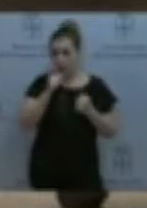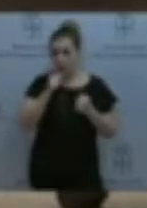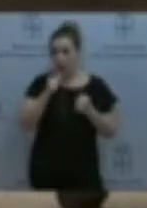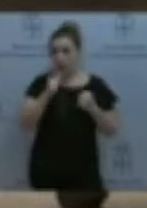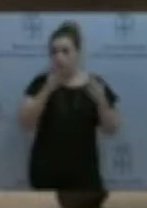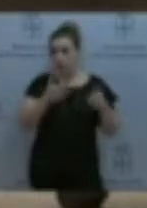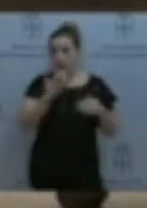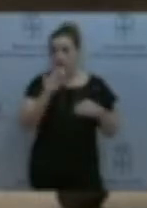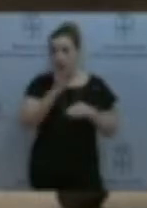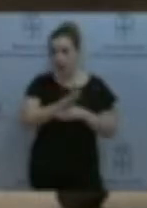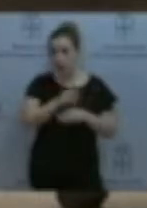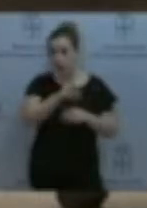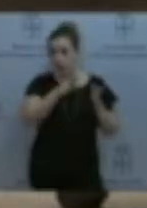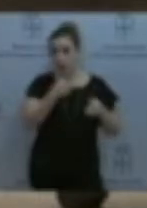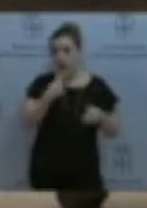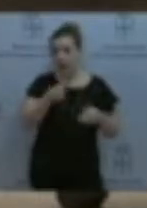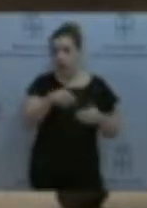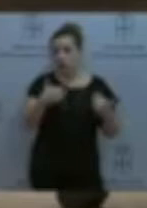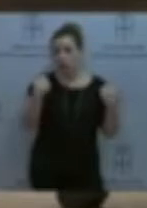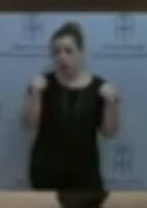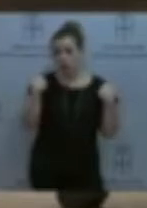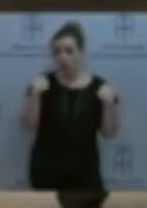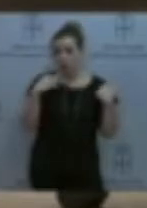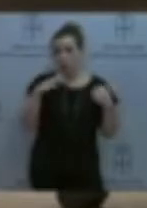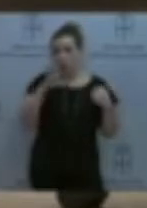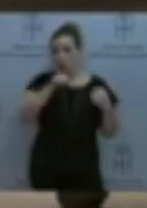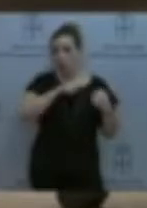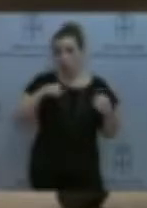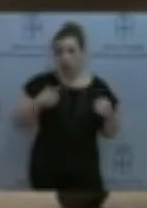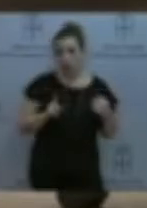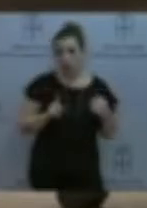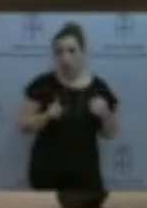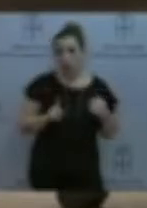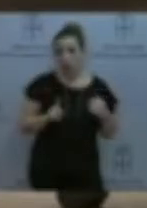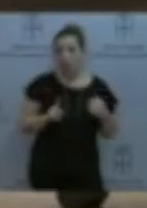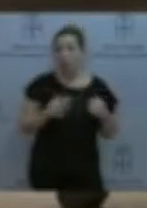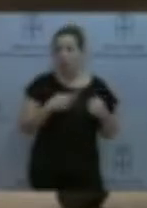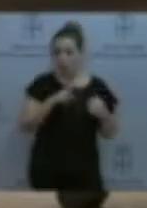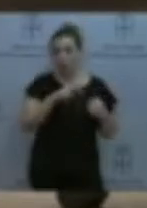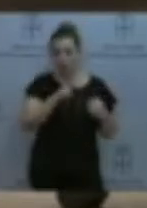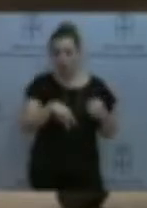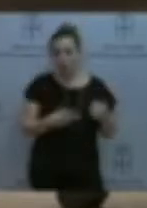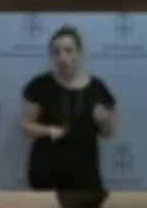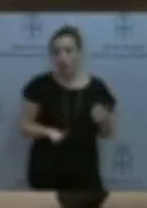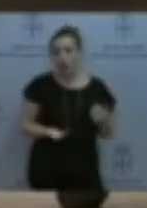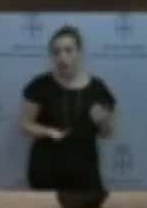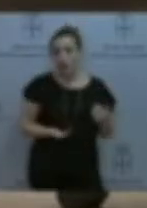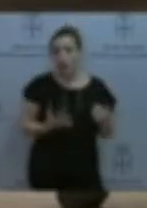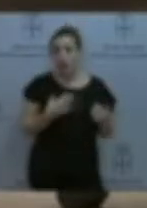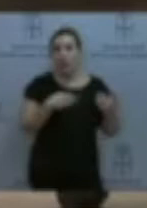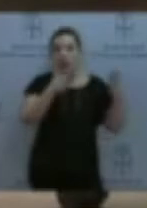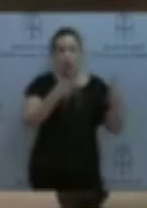competencia autonómica. Pues seguramente la mayor parte tenga razón. Usted no tiene las palancas para hacer eso inmediatamente. Pero lo que sí es competencia